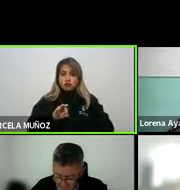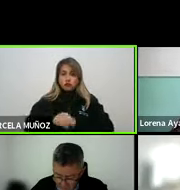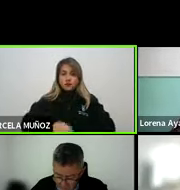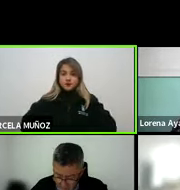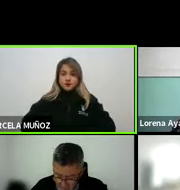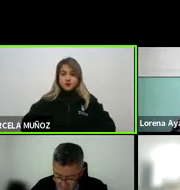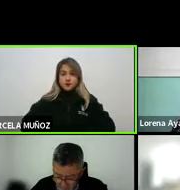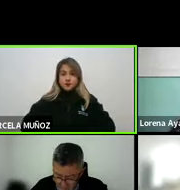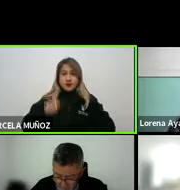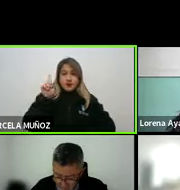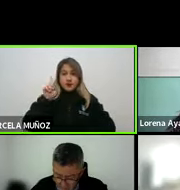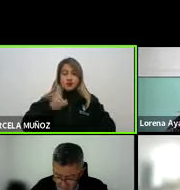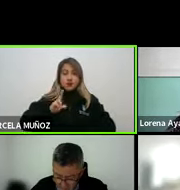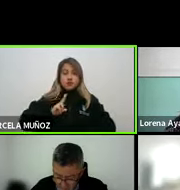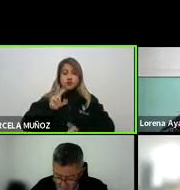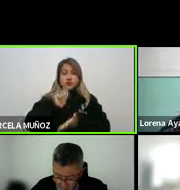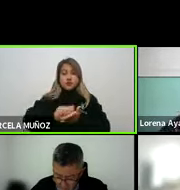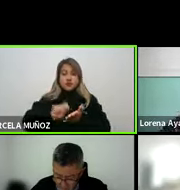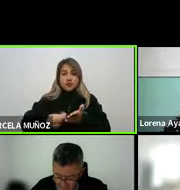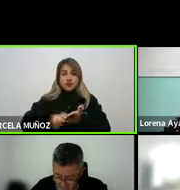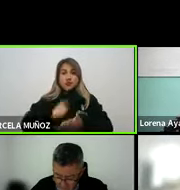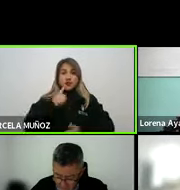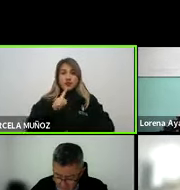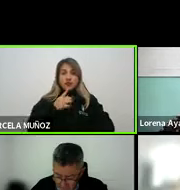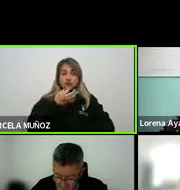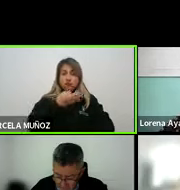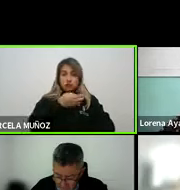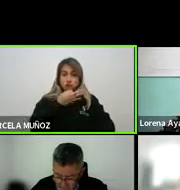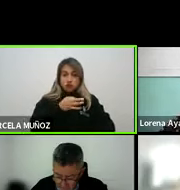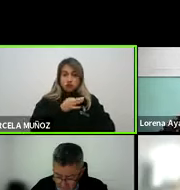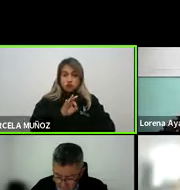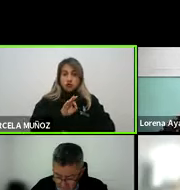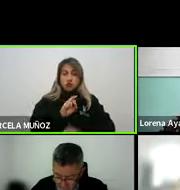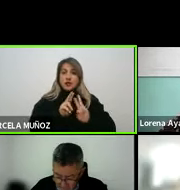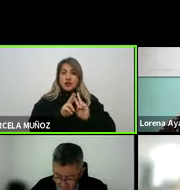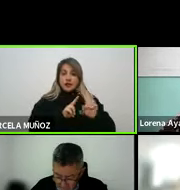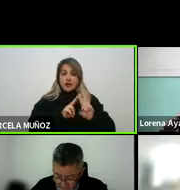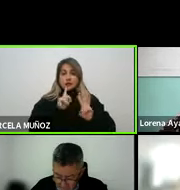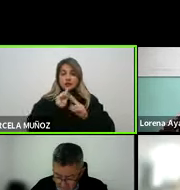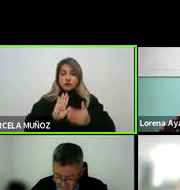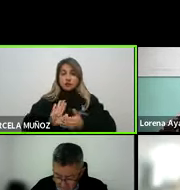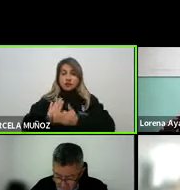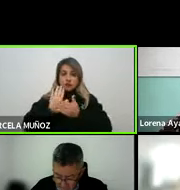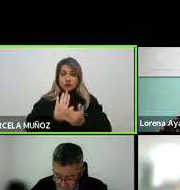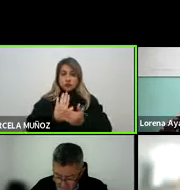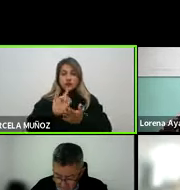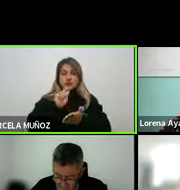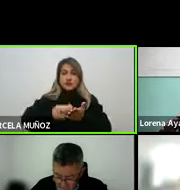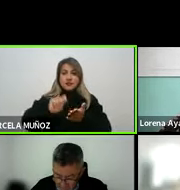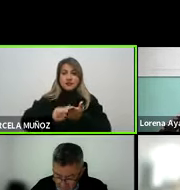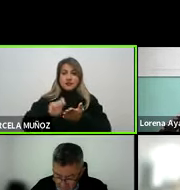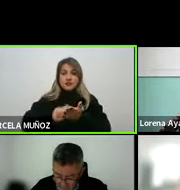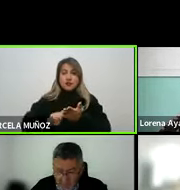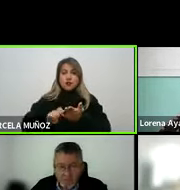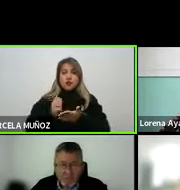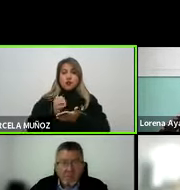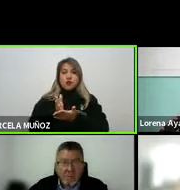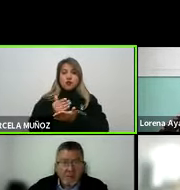Señor secretario, la presentación la debería haber hecho o la va a presentar el secretario comunal de